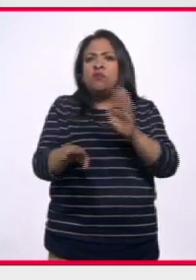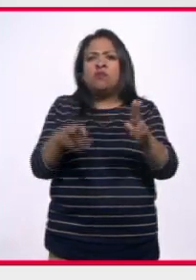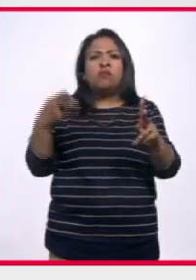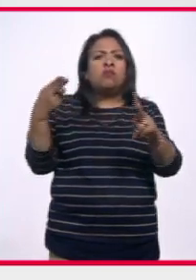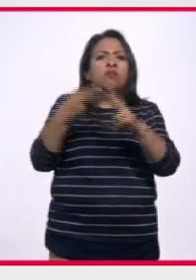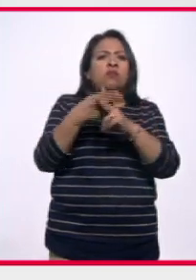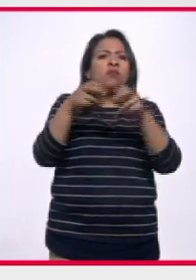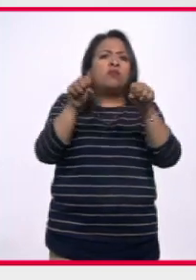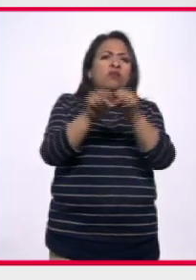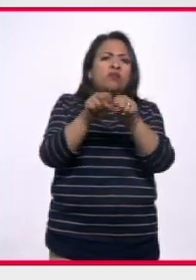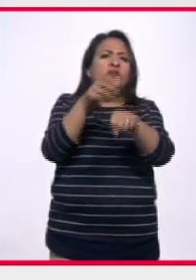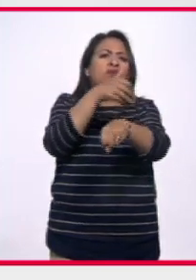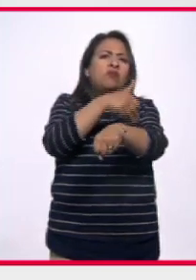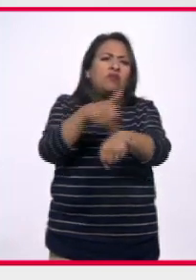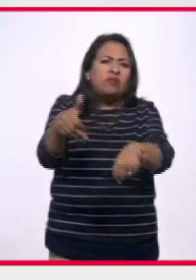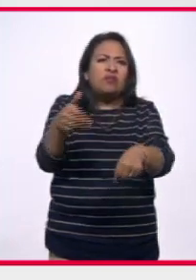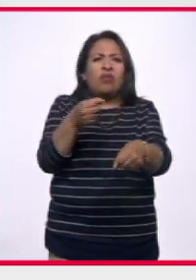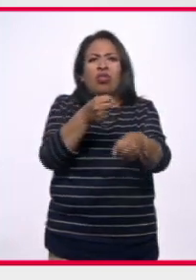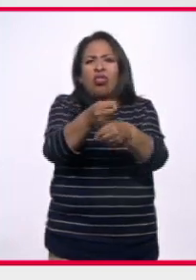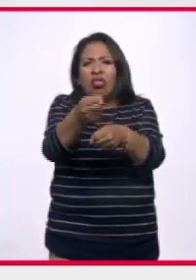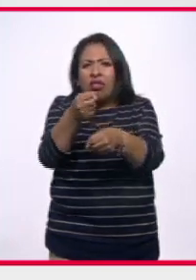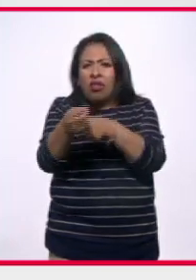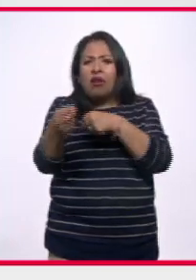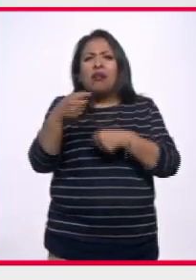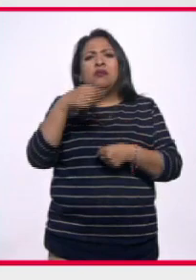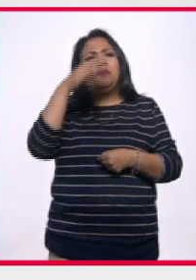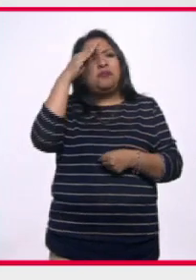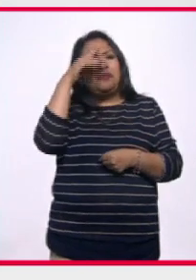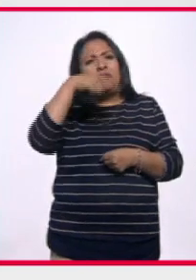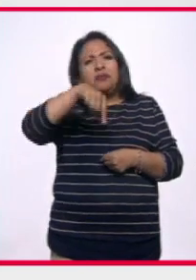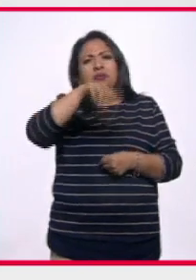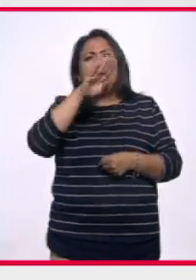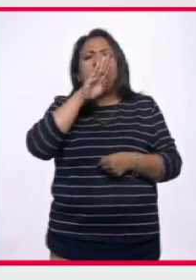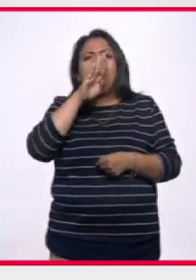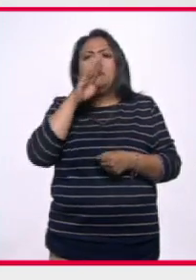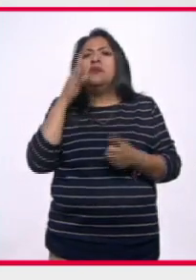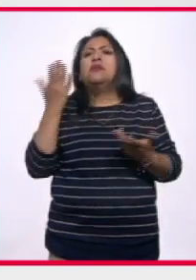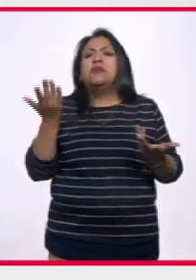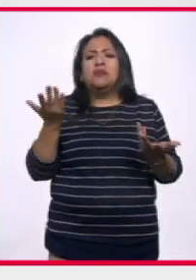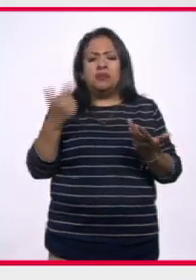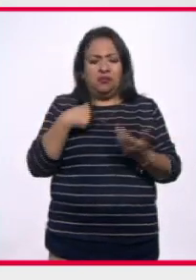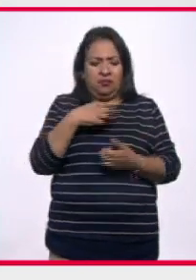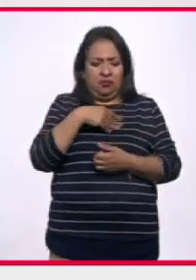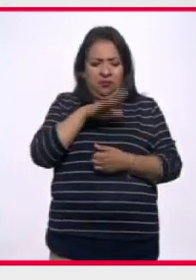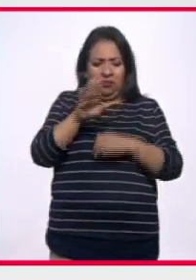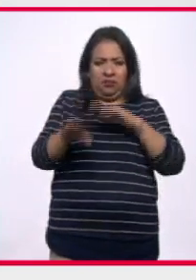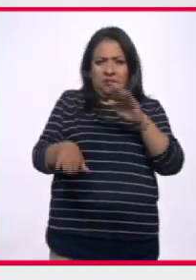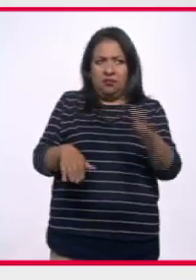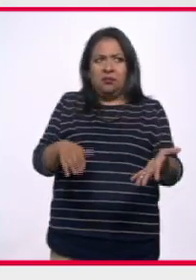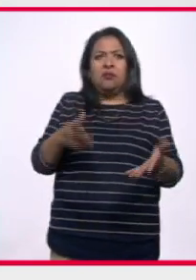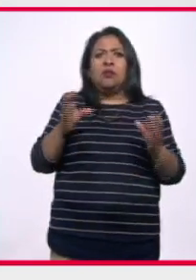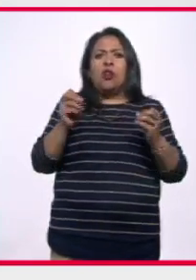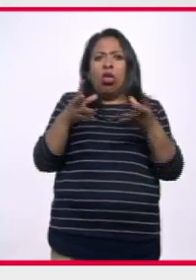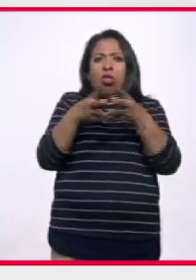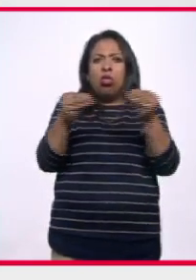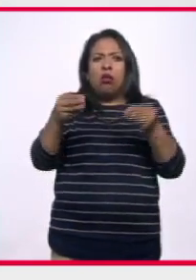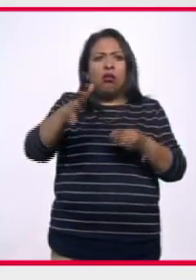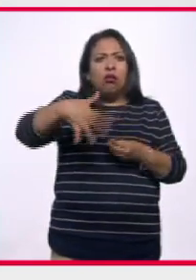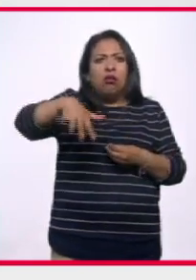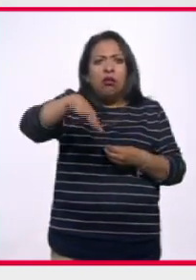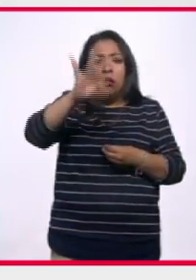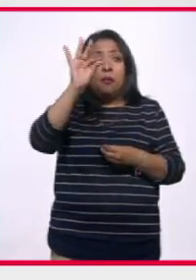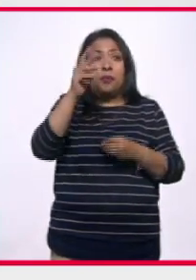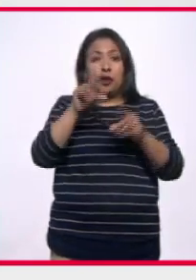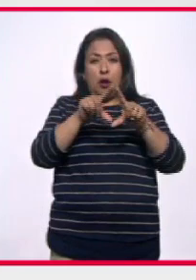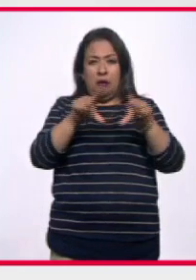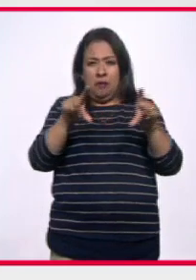sus sobrinos a sus familiares qué piensan las madres las madres que han perdido a sus hijos ya sus hijos los estaban buscando en los